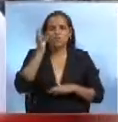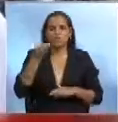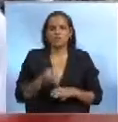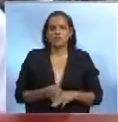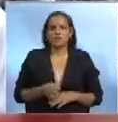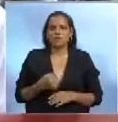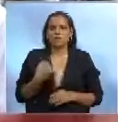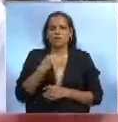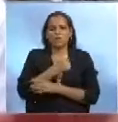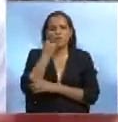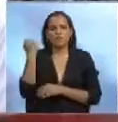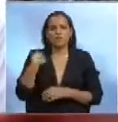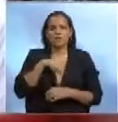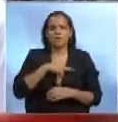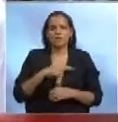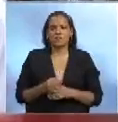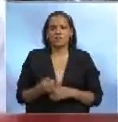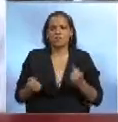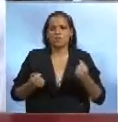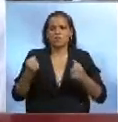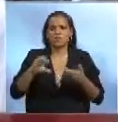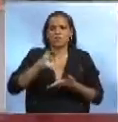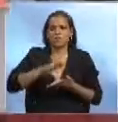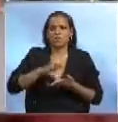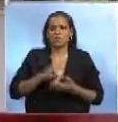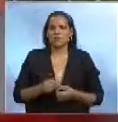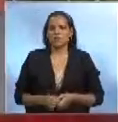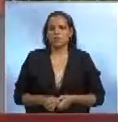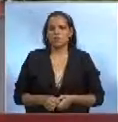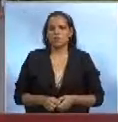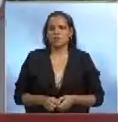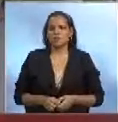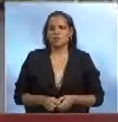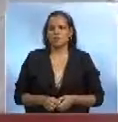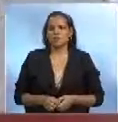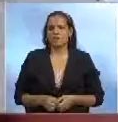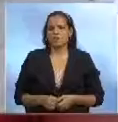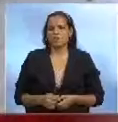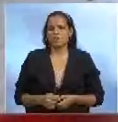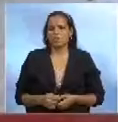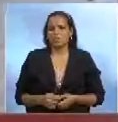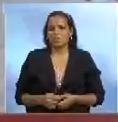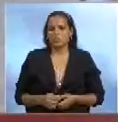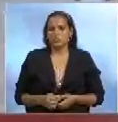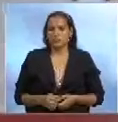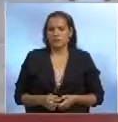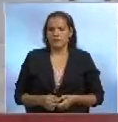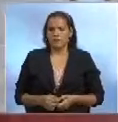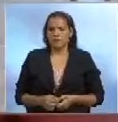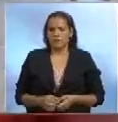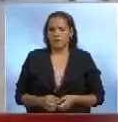salir ganando definitivamente es la ciudadanía. Con imágenes de Daniel Pérez, Andrea Chere, Telecosta.